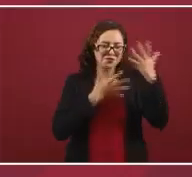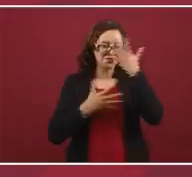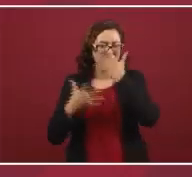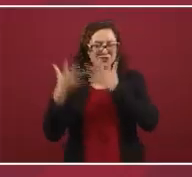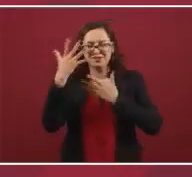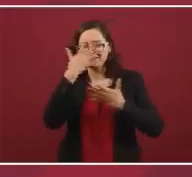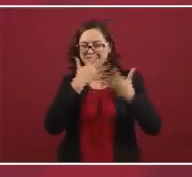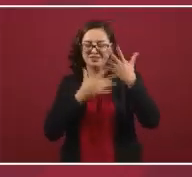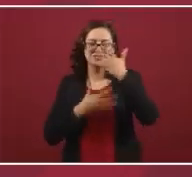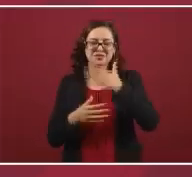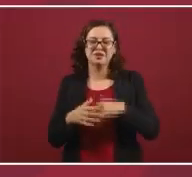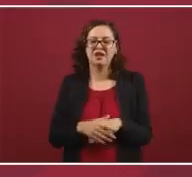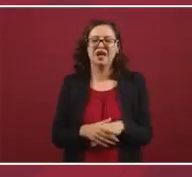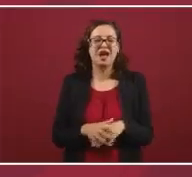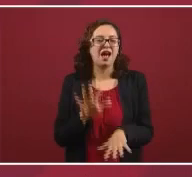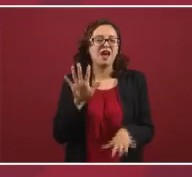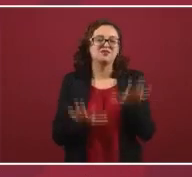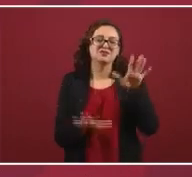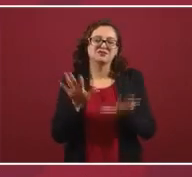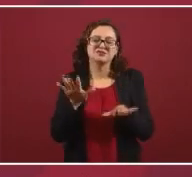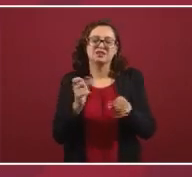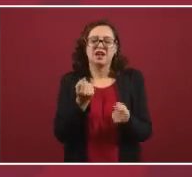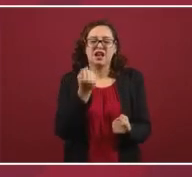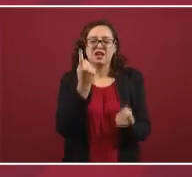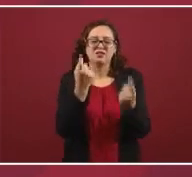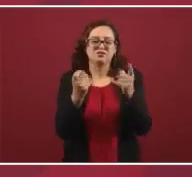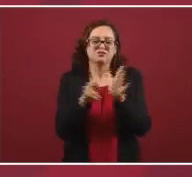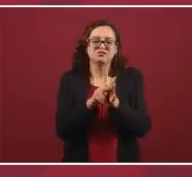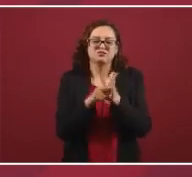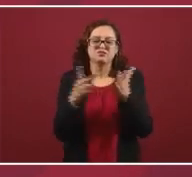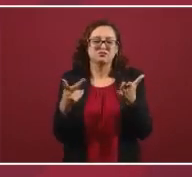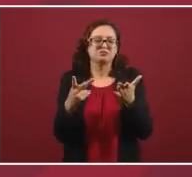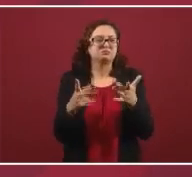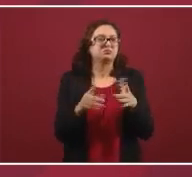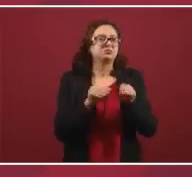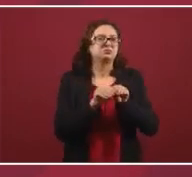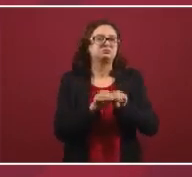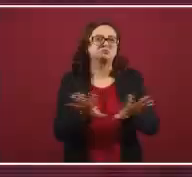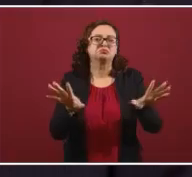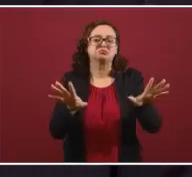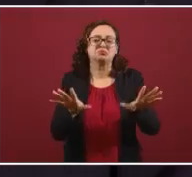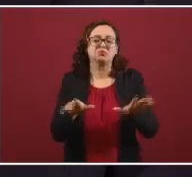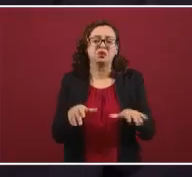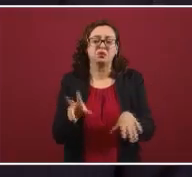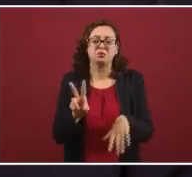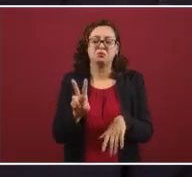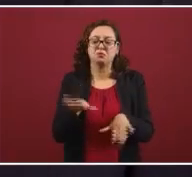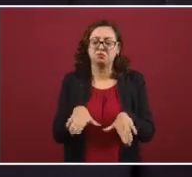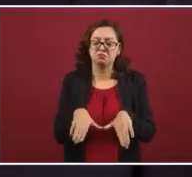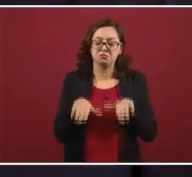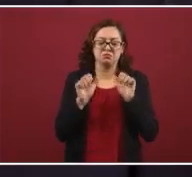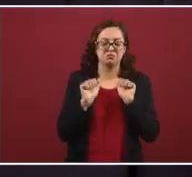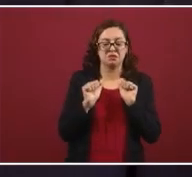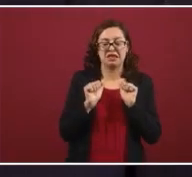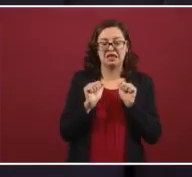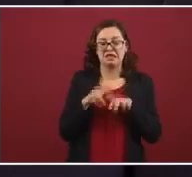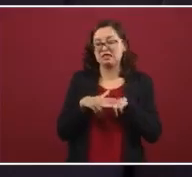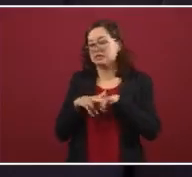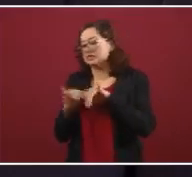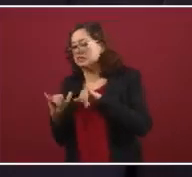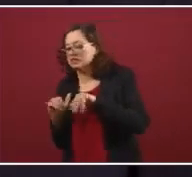suele pasar en que algunos medios no toman partido, no se definen